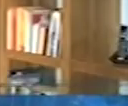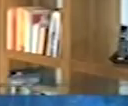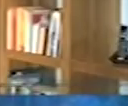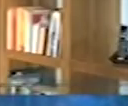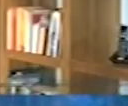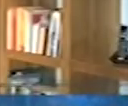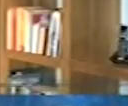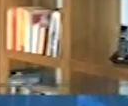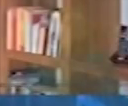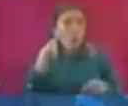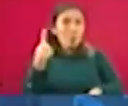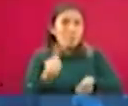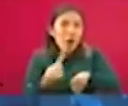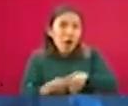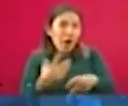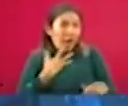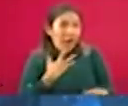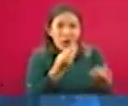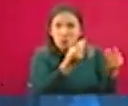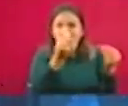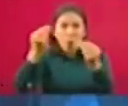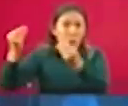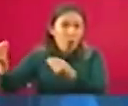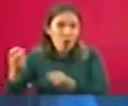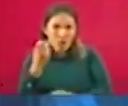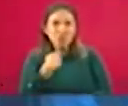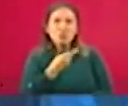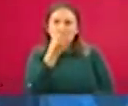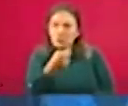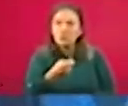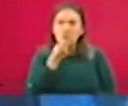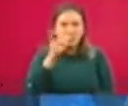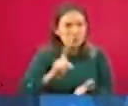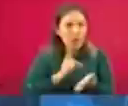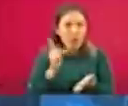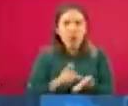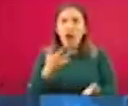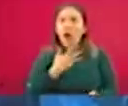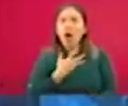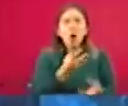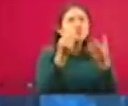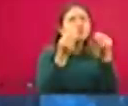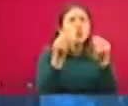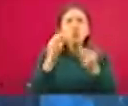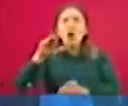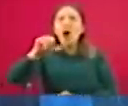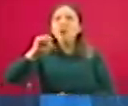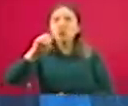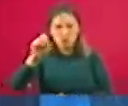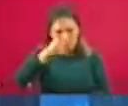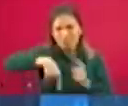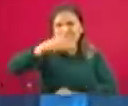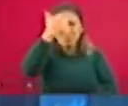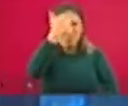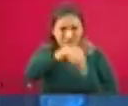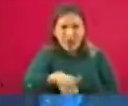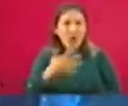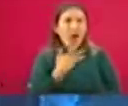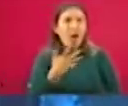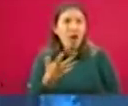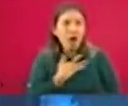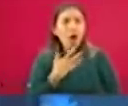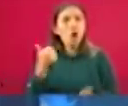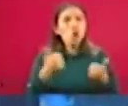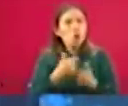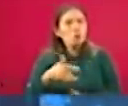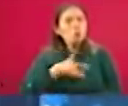hemos comentado, estas predicciones matemáticas, no obstante su enorme calidad y su robustez técnica y científica,